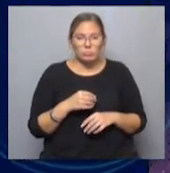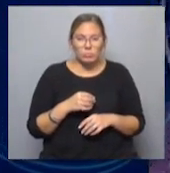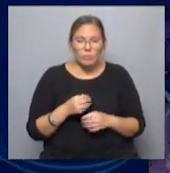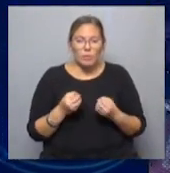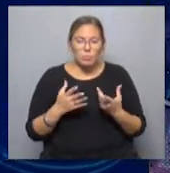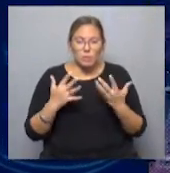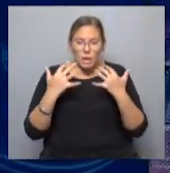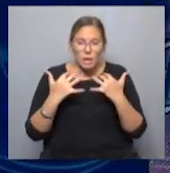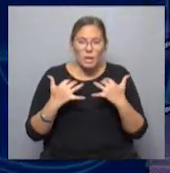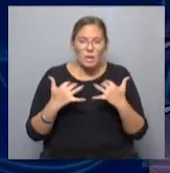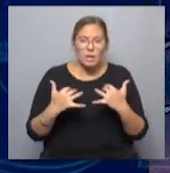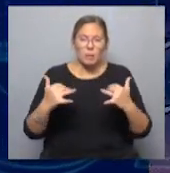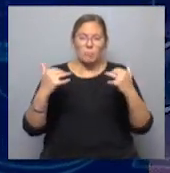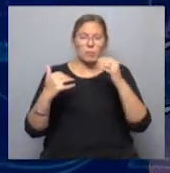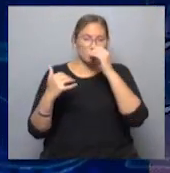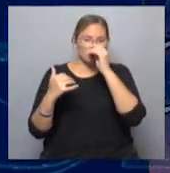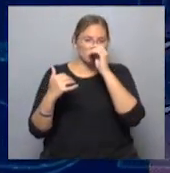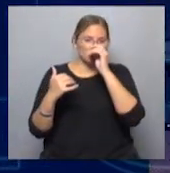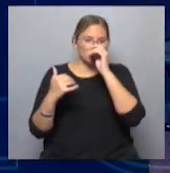porque el espectáculo nos lleva